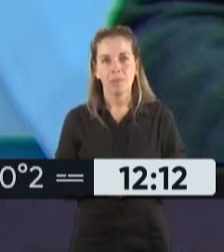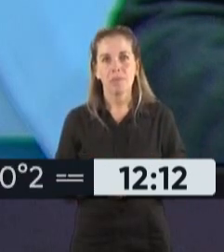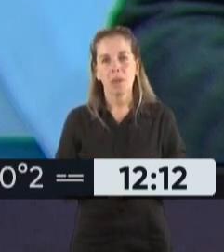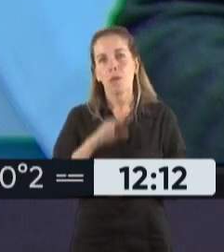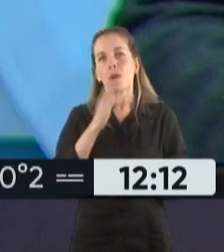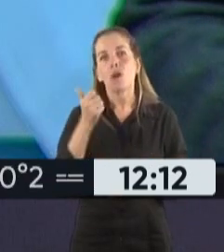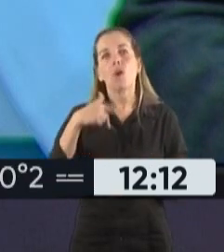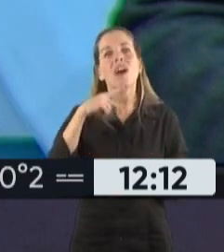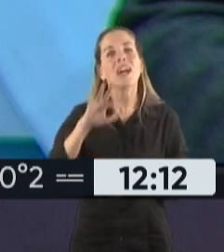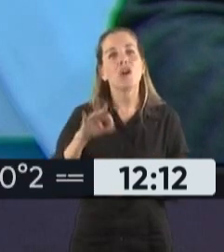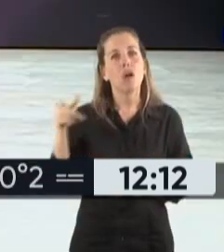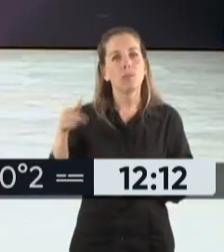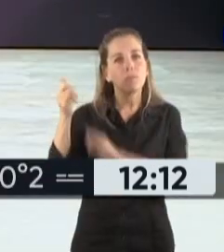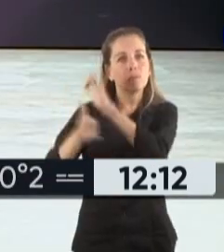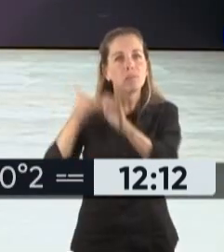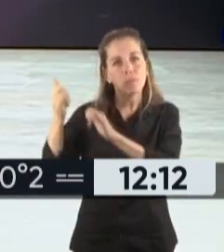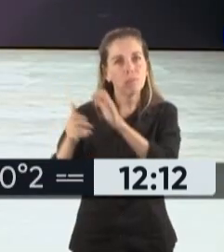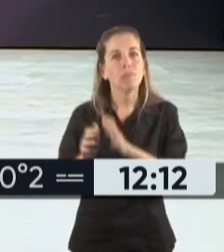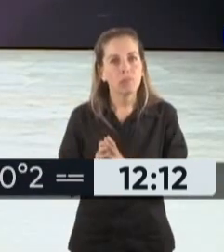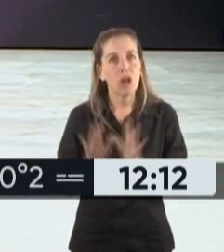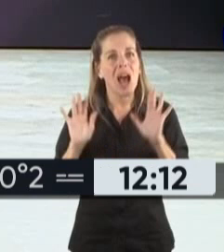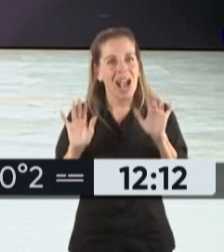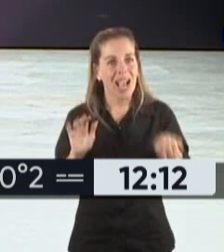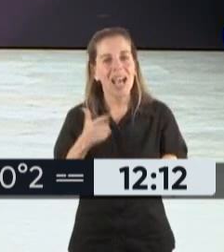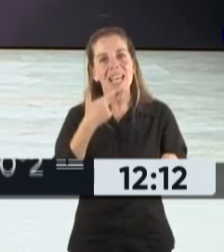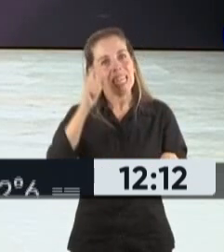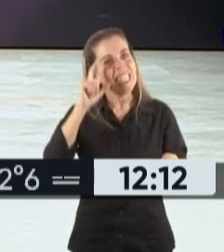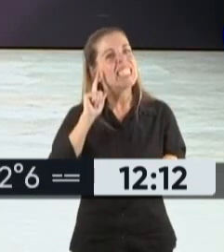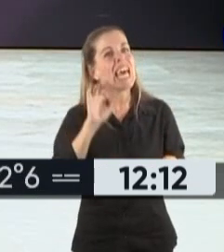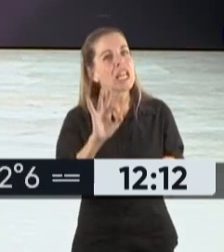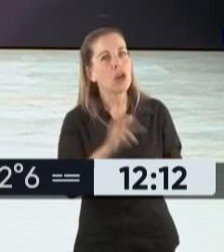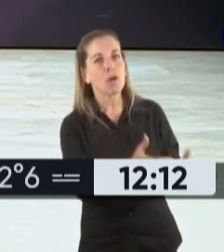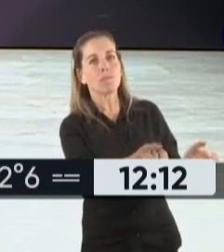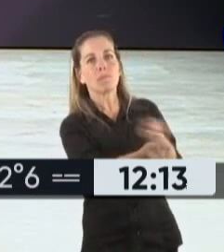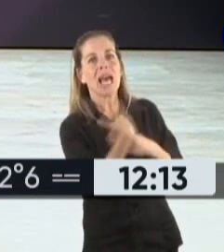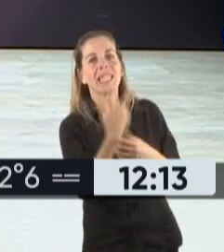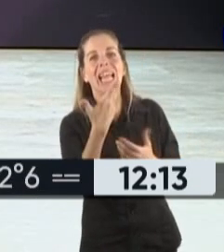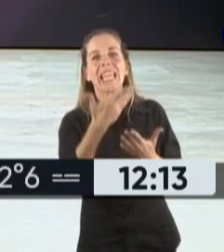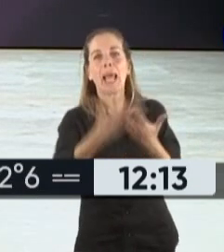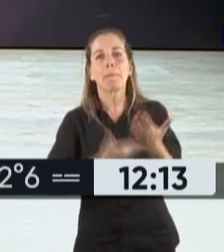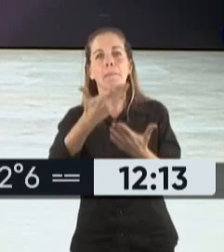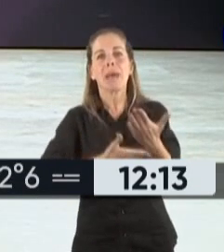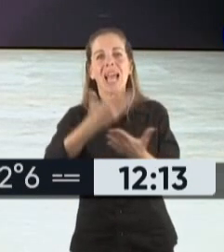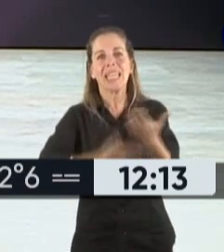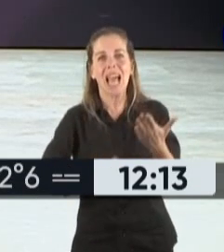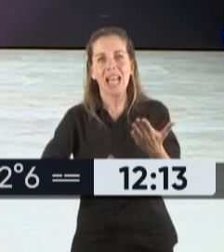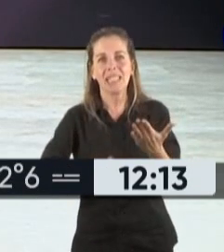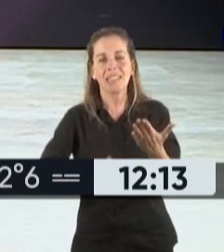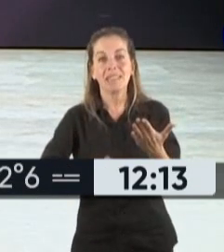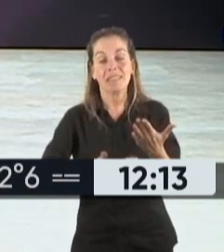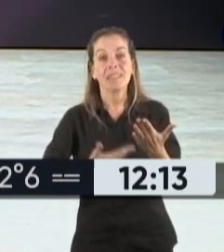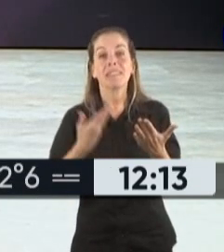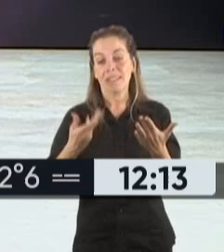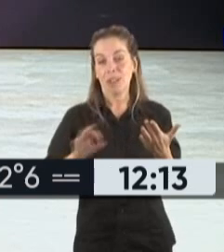Juanjo lo dijo, pero acá Sergio me mandó 3 páginas de las cosas que hicimos en este